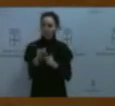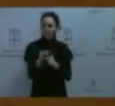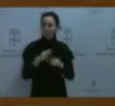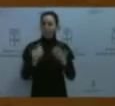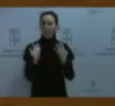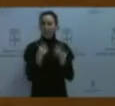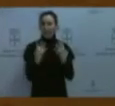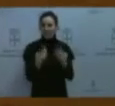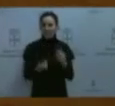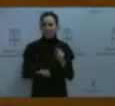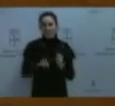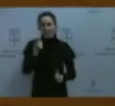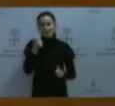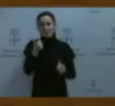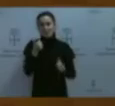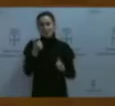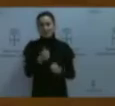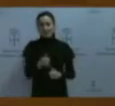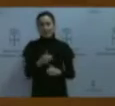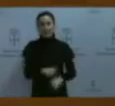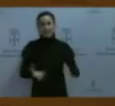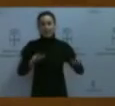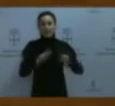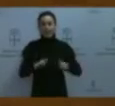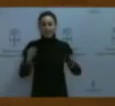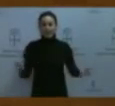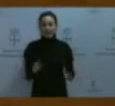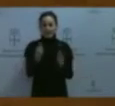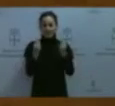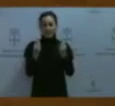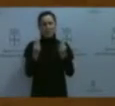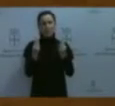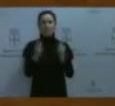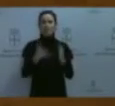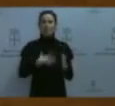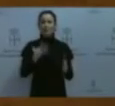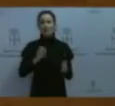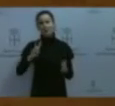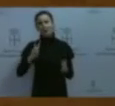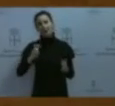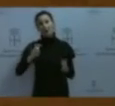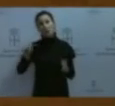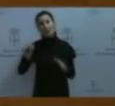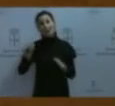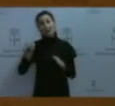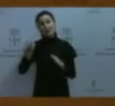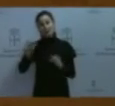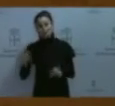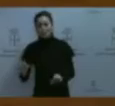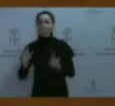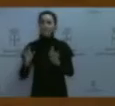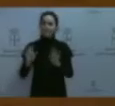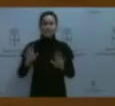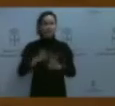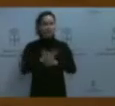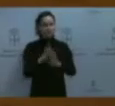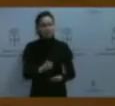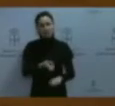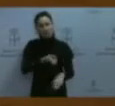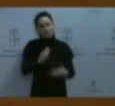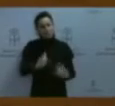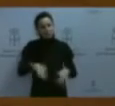tipo de recuperación, que tenga la rentabilidad por otro lado, pero la verdad que ya es difícil pensar que pueda tener más